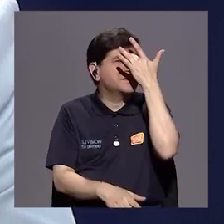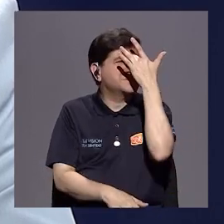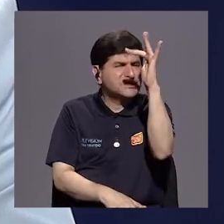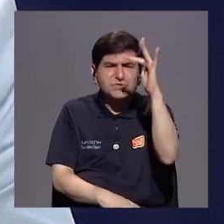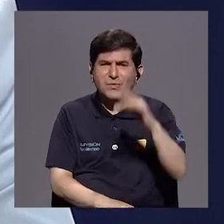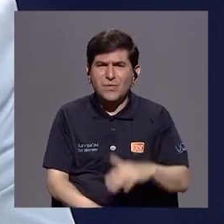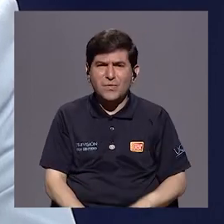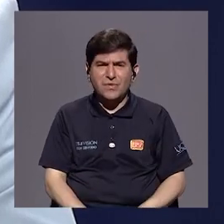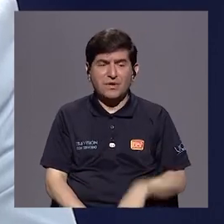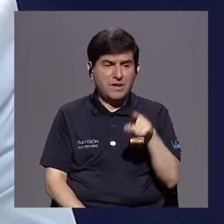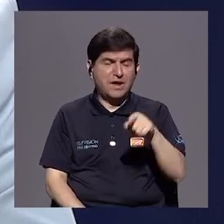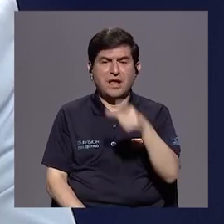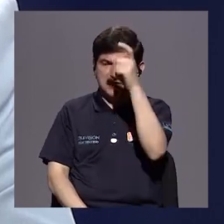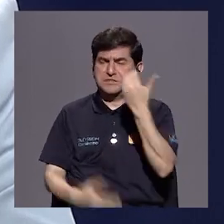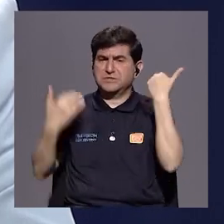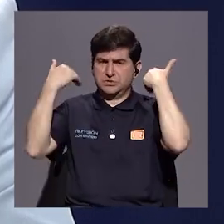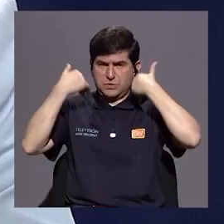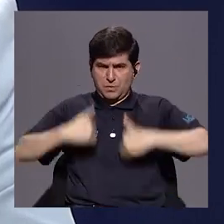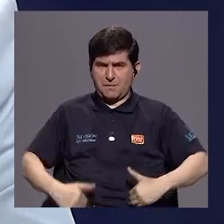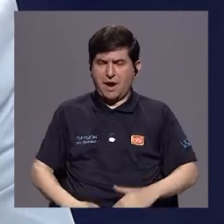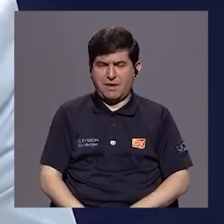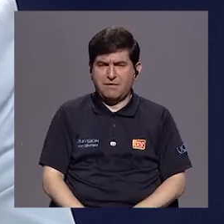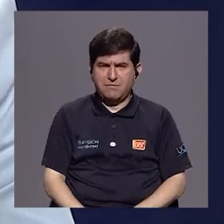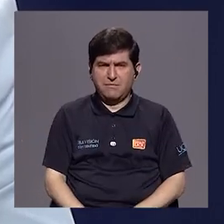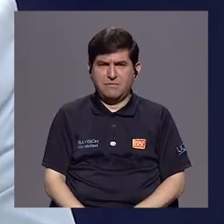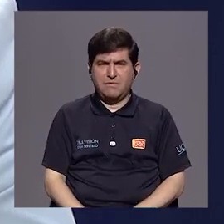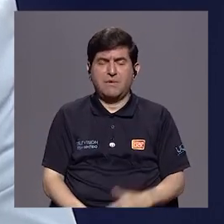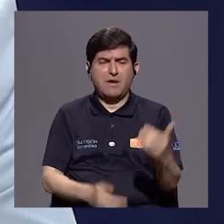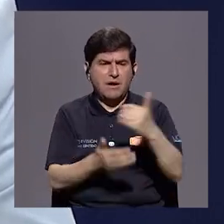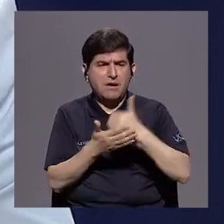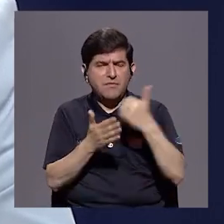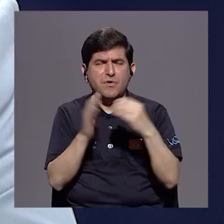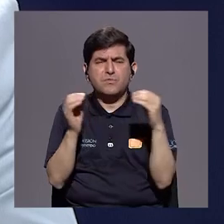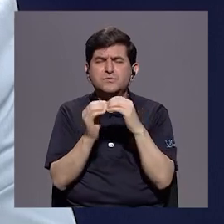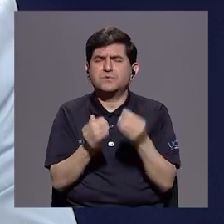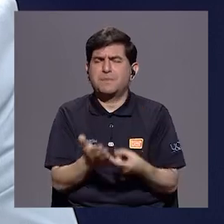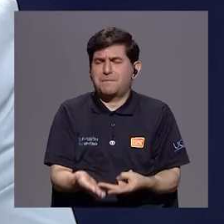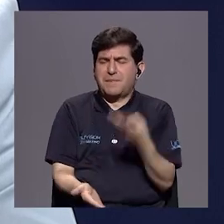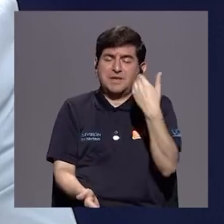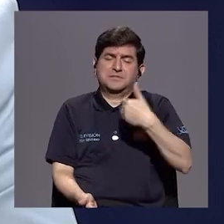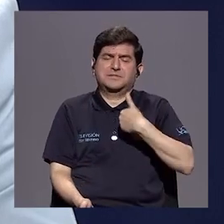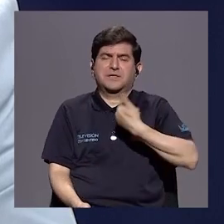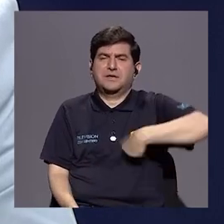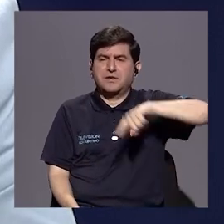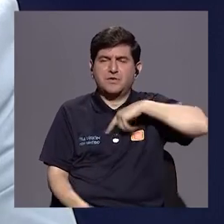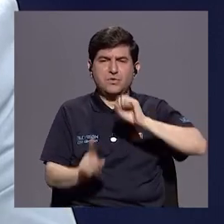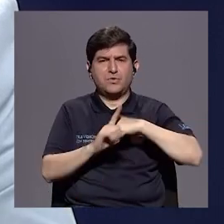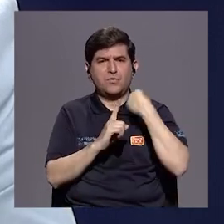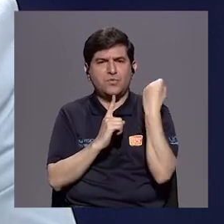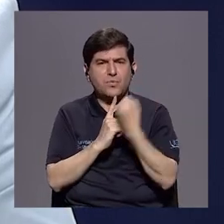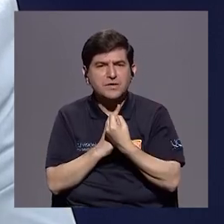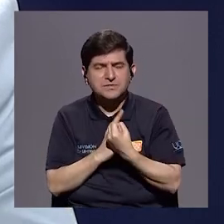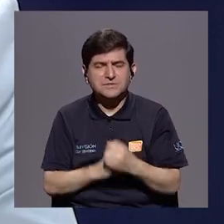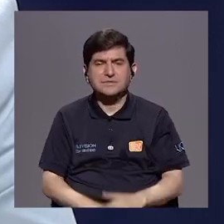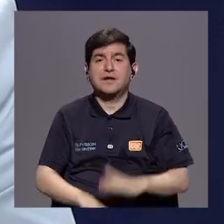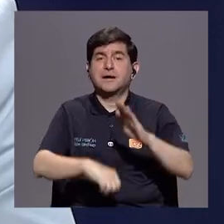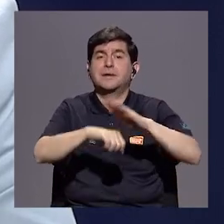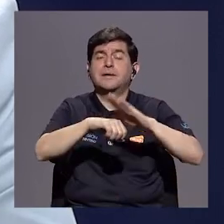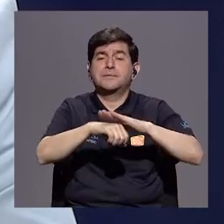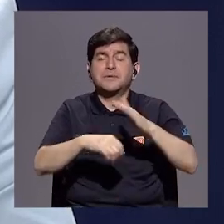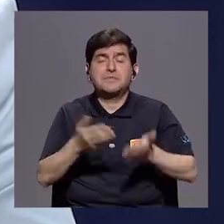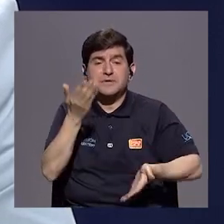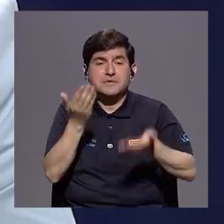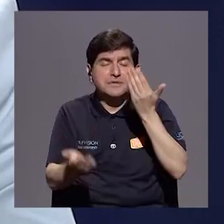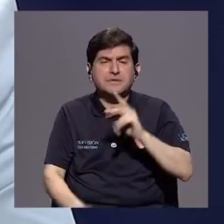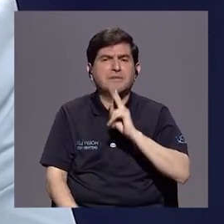inteligentemente en el ser humano cuál es el recurso más valioso que tenemos como sociedad y es el que nos